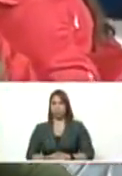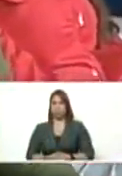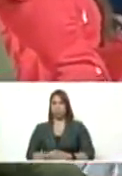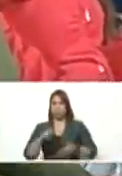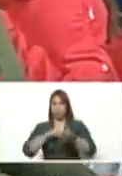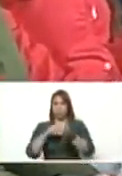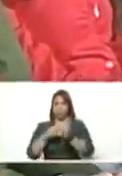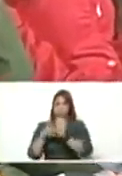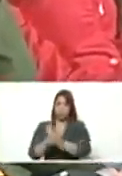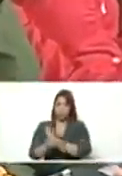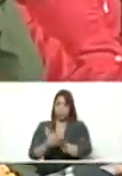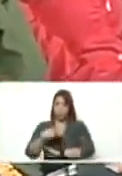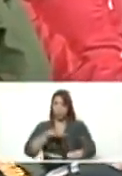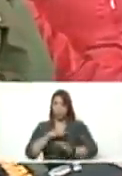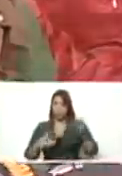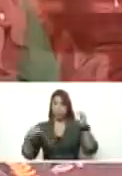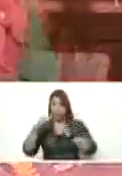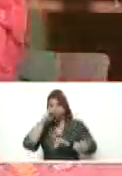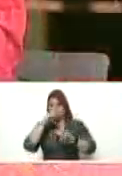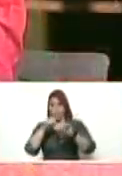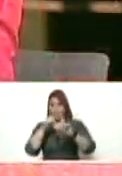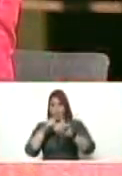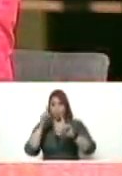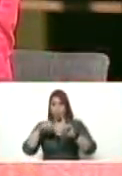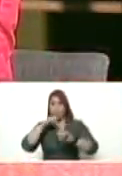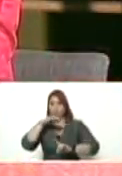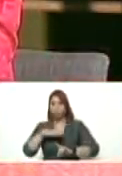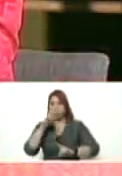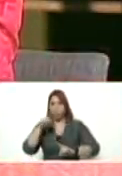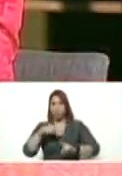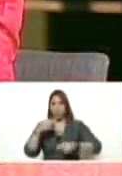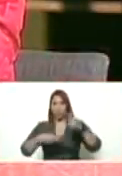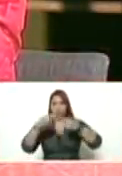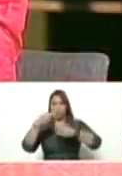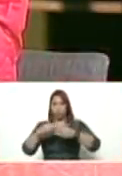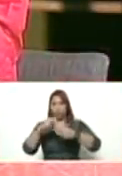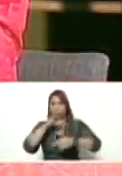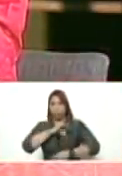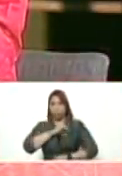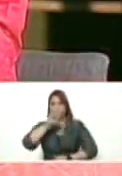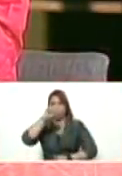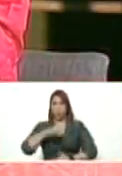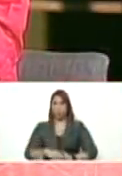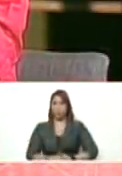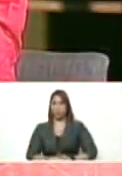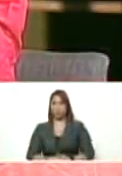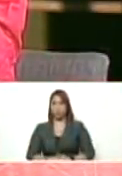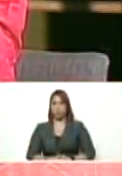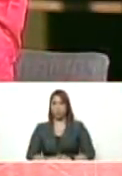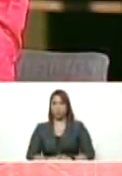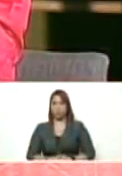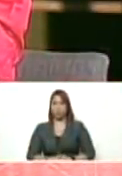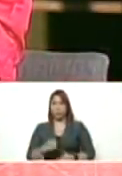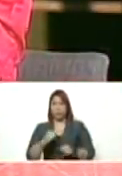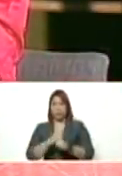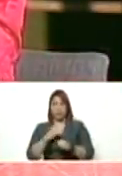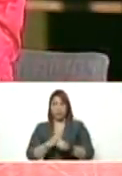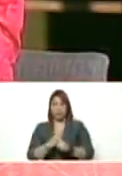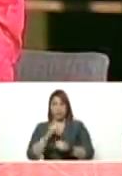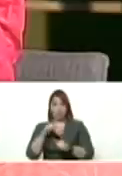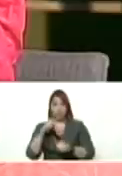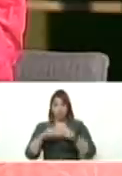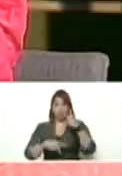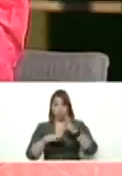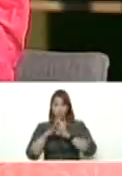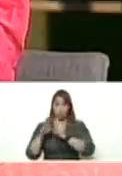sin lugar a la menor duda es nuestro mayor reto en este momento, nuestro reto histórico es la construcción del socialismo. La clase obrera en lo productivo,